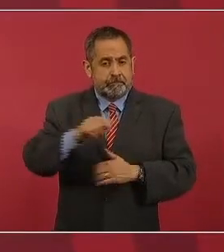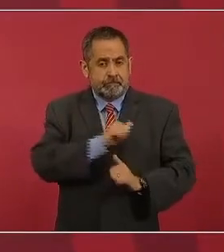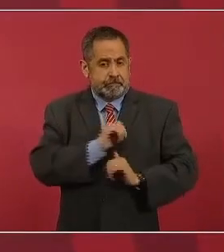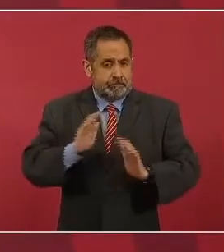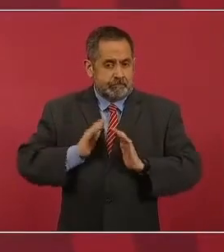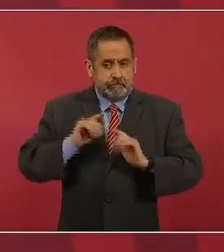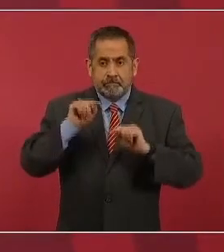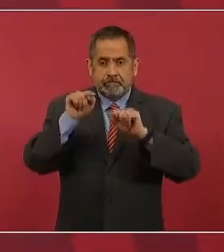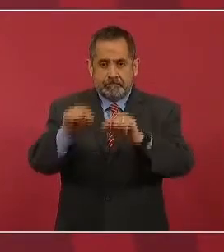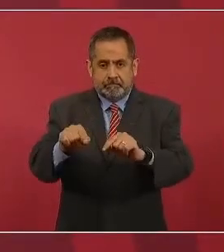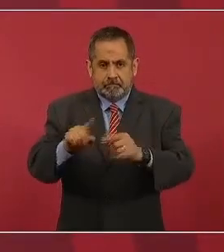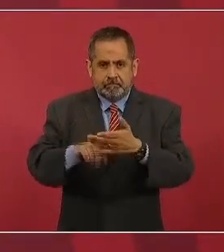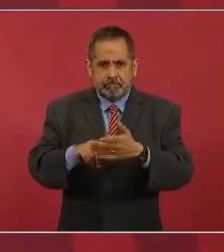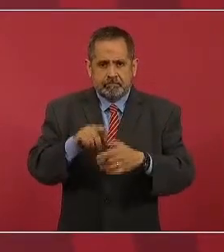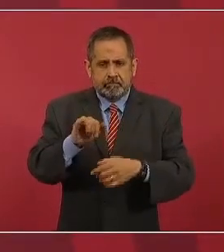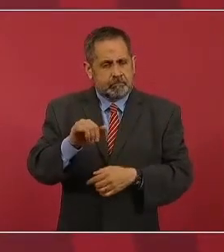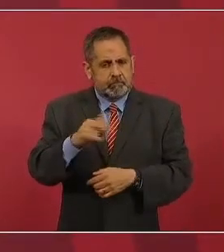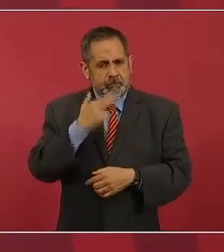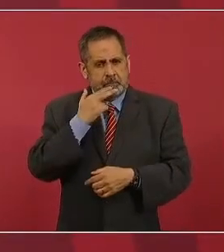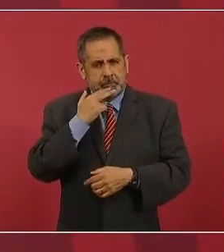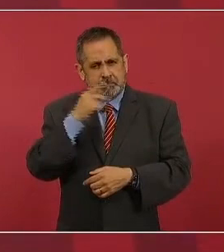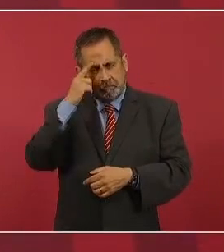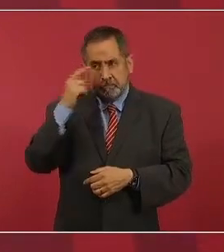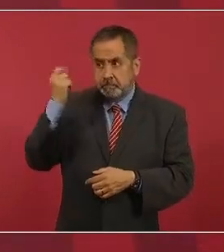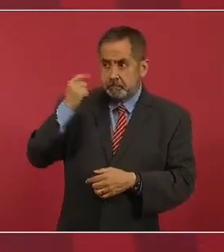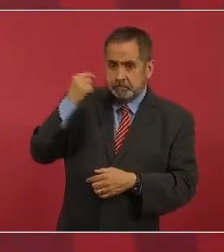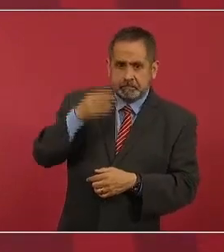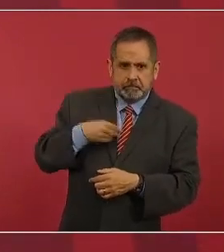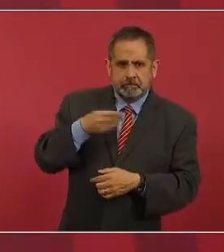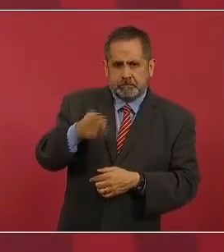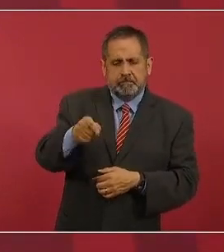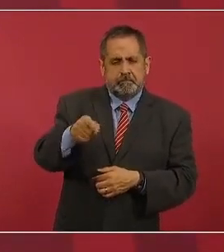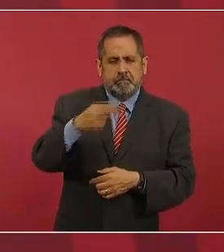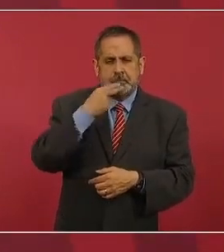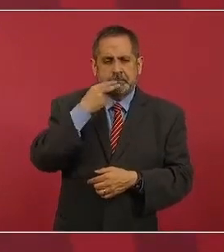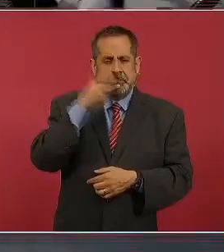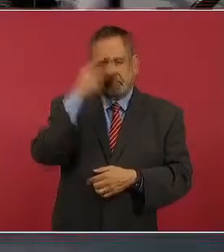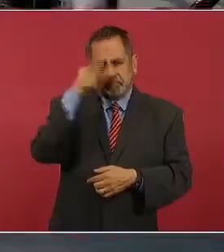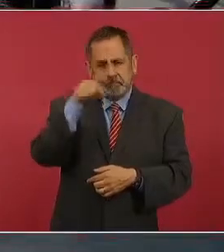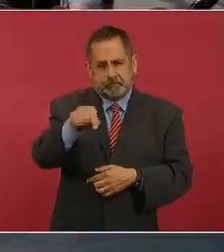pues hago uso también de mi pensión, de